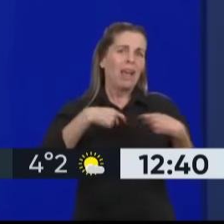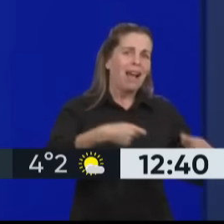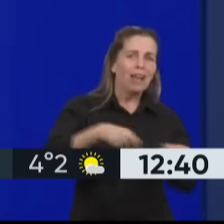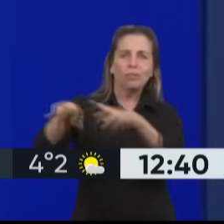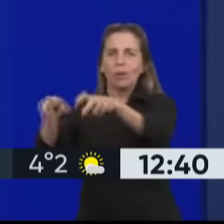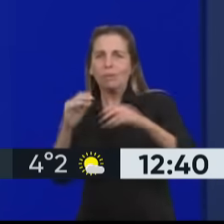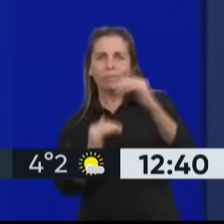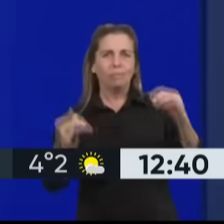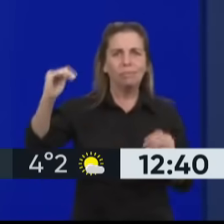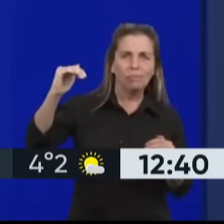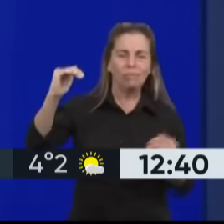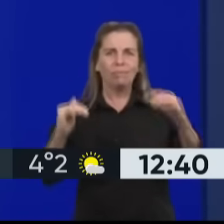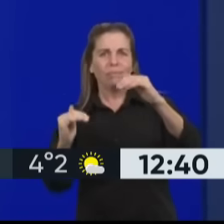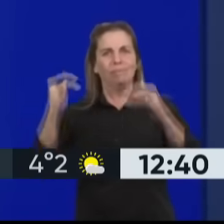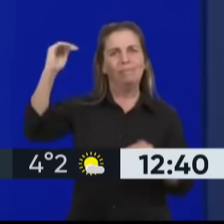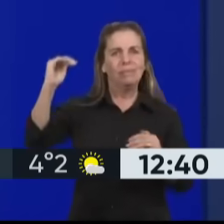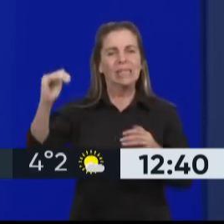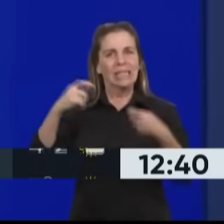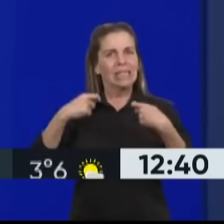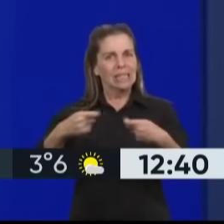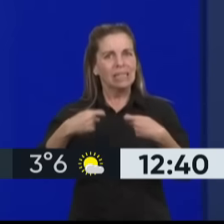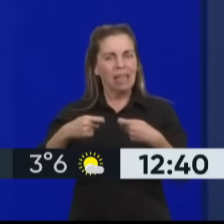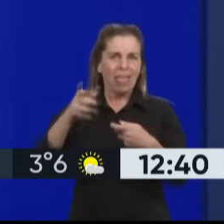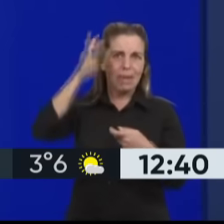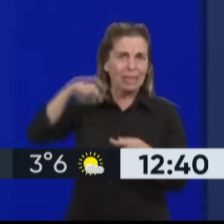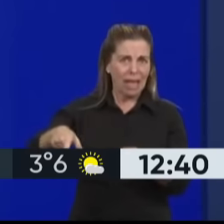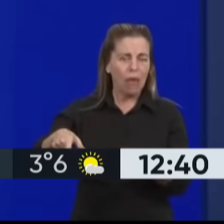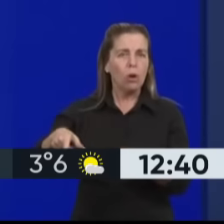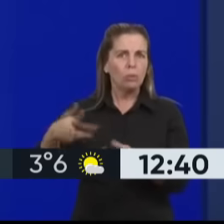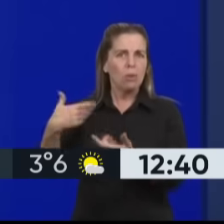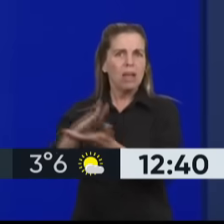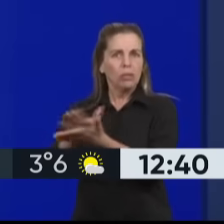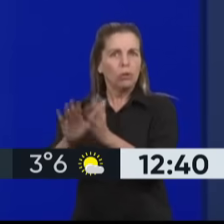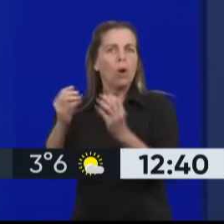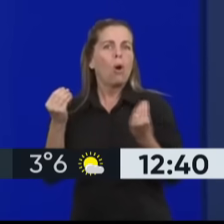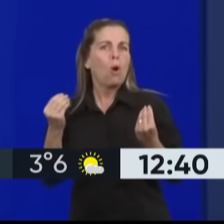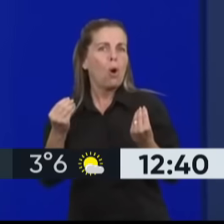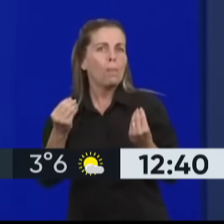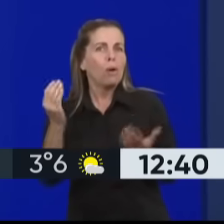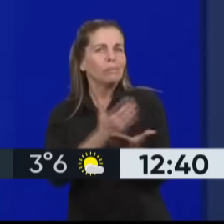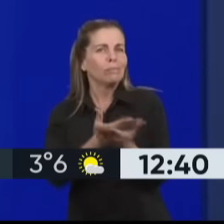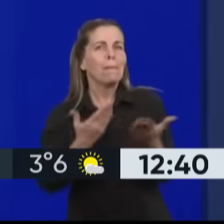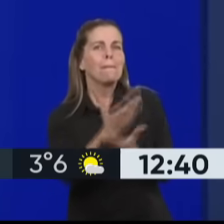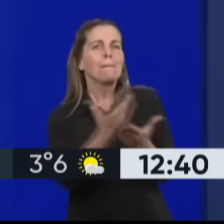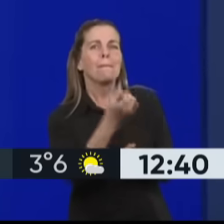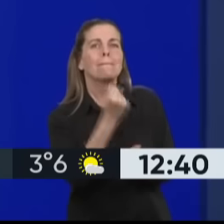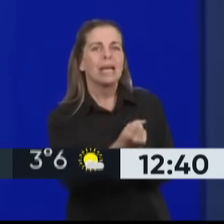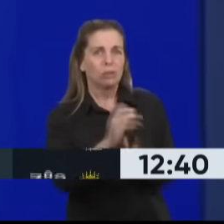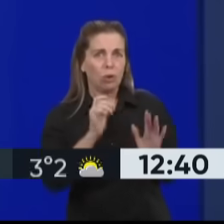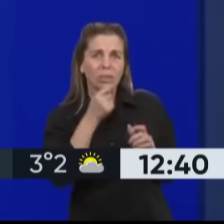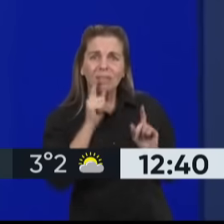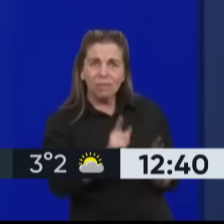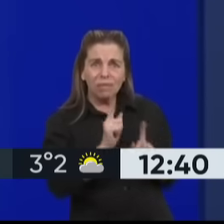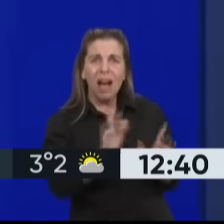gasto deficitario solo se podría financiar vía emisión monetaria. Volver a abrir la canilla de la emisión monetaria implica volver